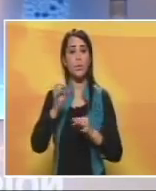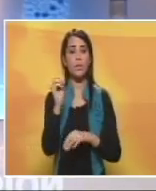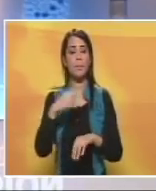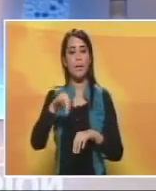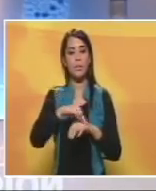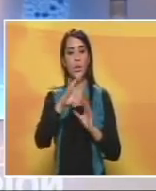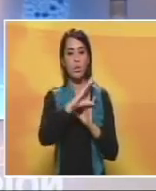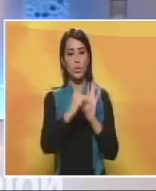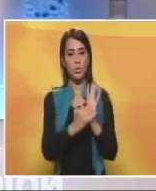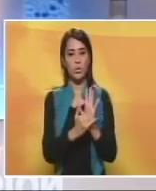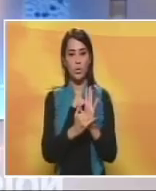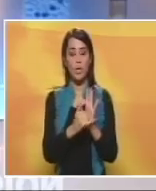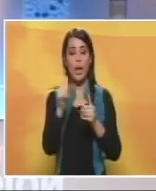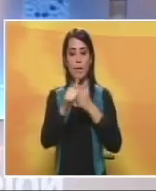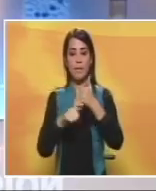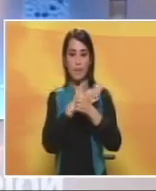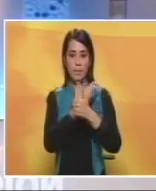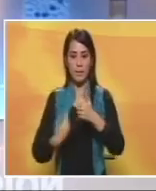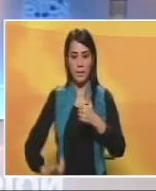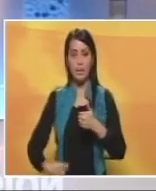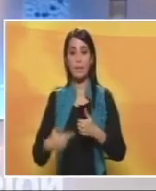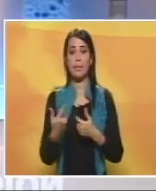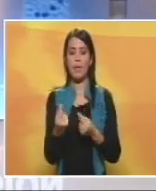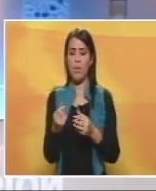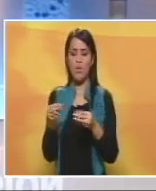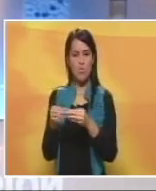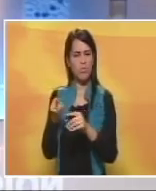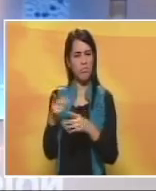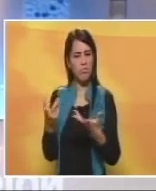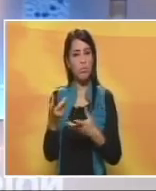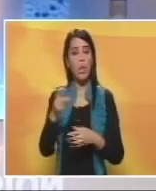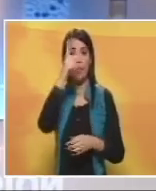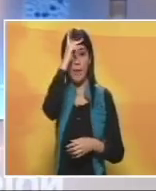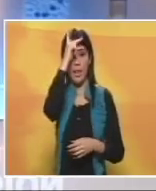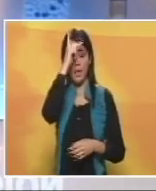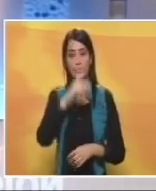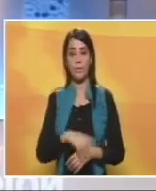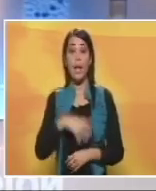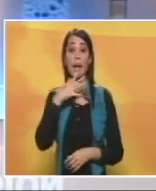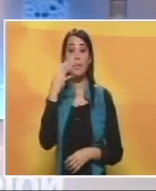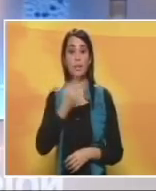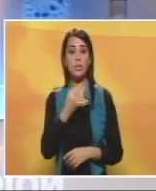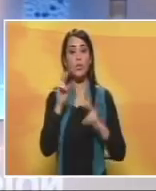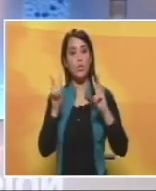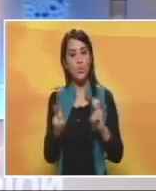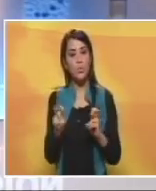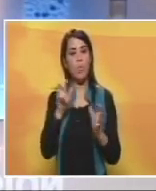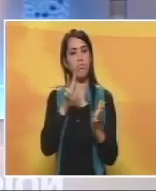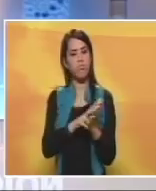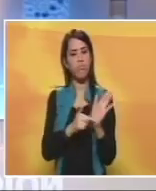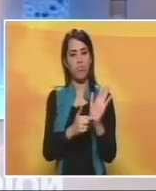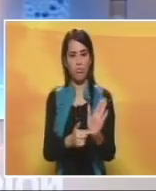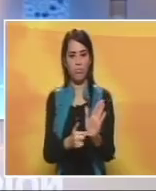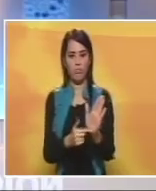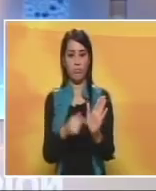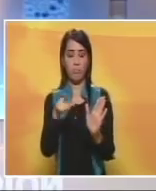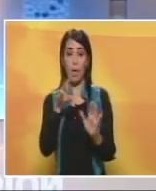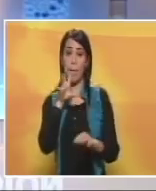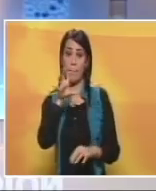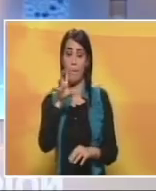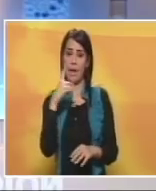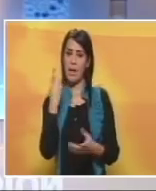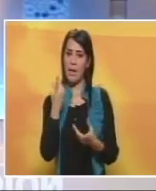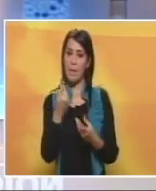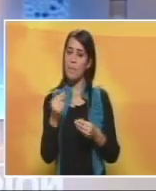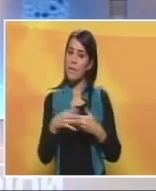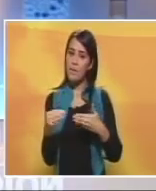Nacional Constituyente, el vicepresidente para el área económica, Tarek El Aizami, aseguró que con el nuevo decreto, lo que genere el país en materia